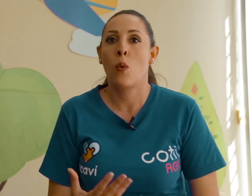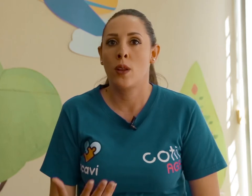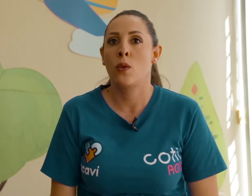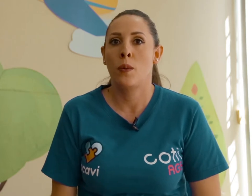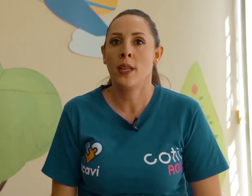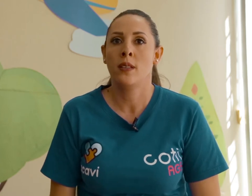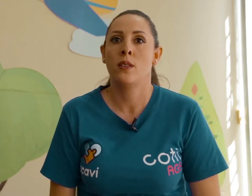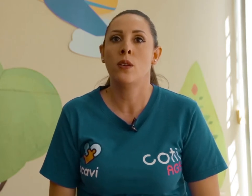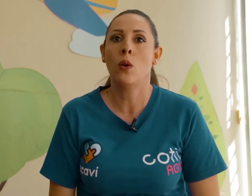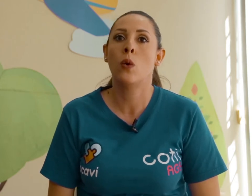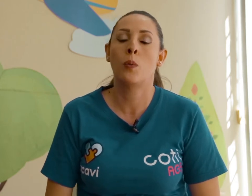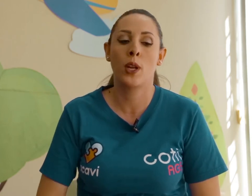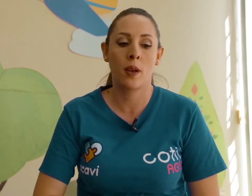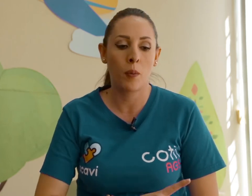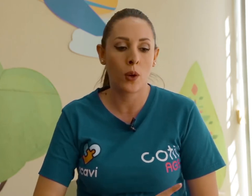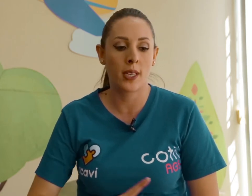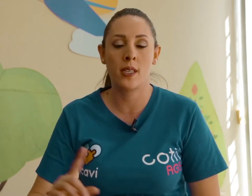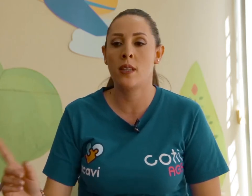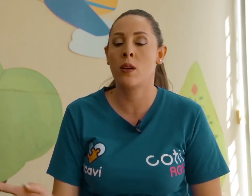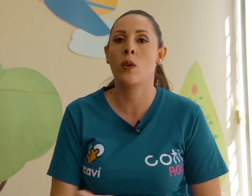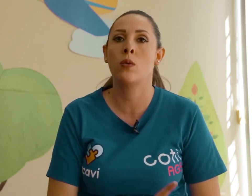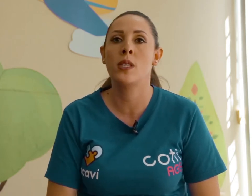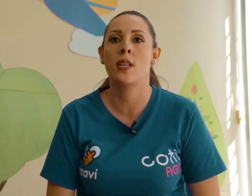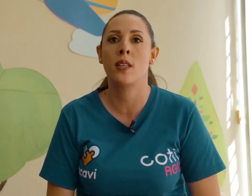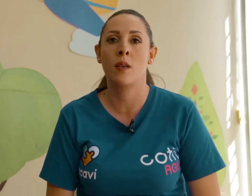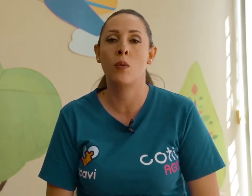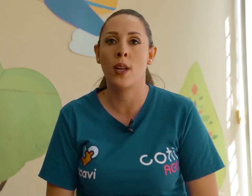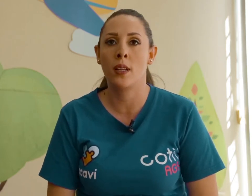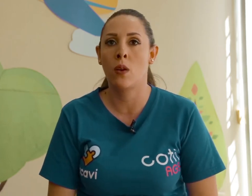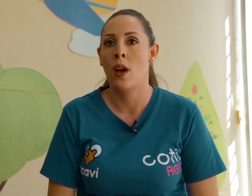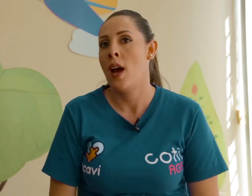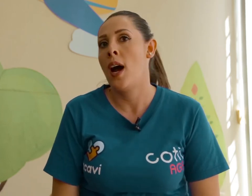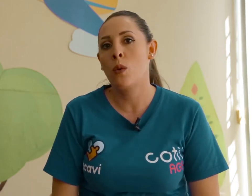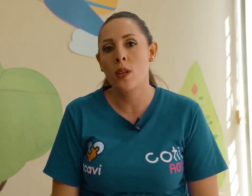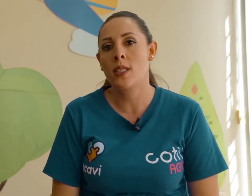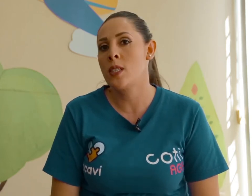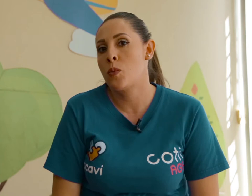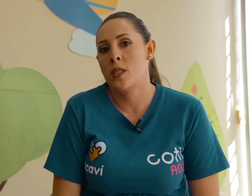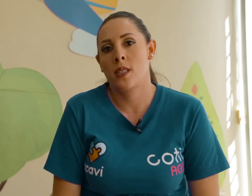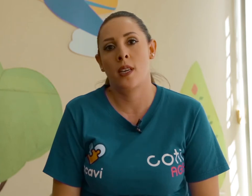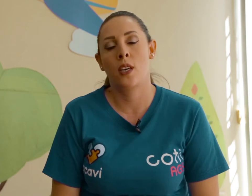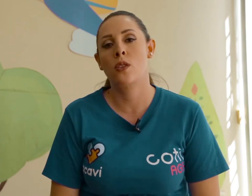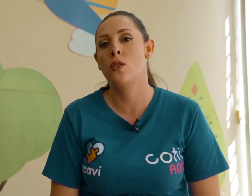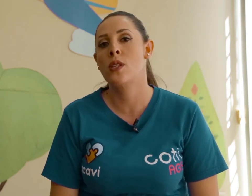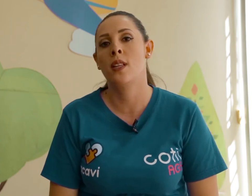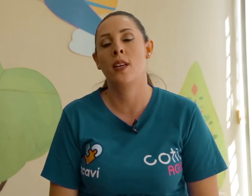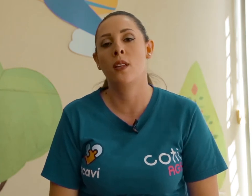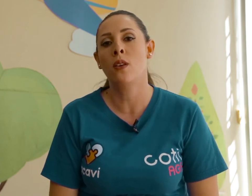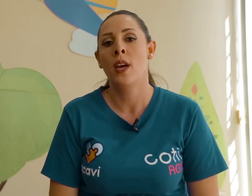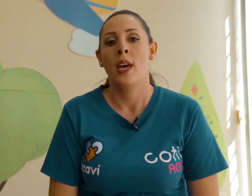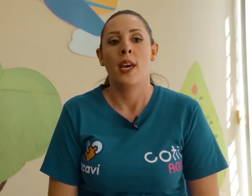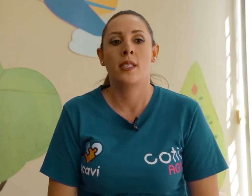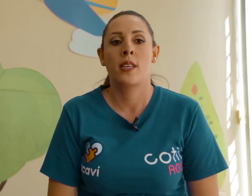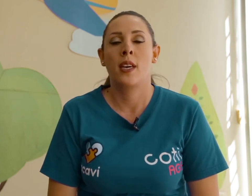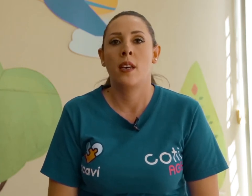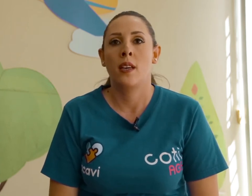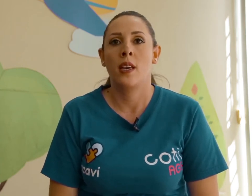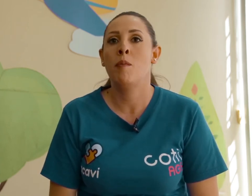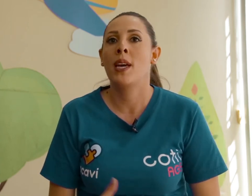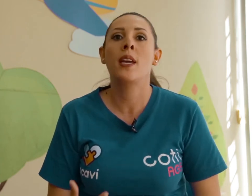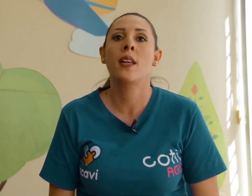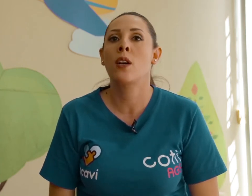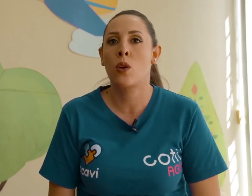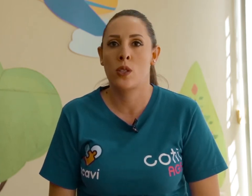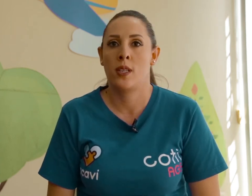sienten cuando ven por ejemplo que sienten cuando están deambulando algunas respuestas que ellos nos han dado es que